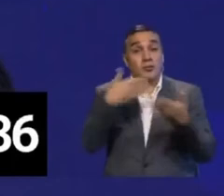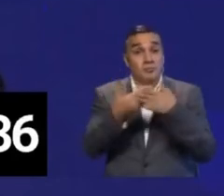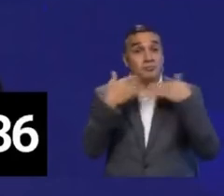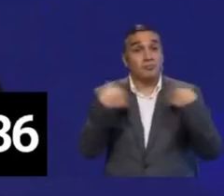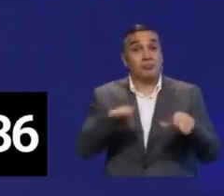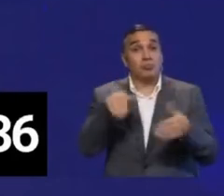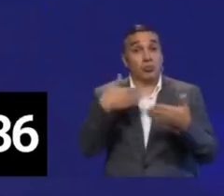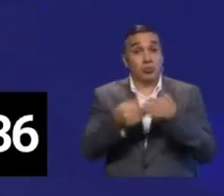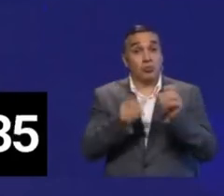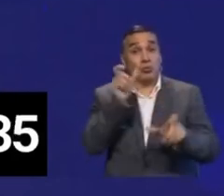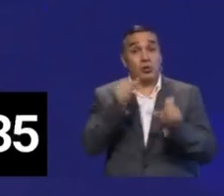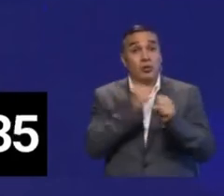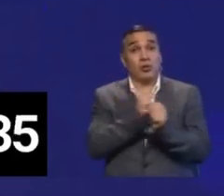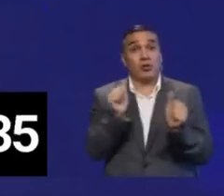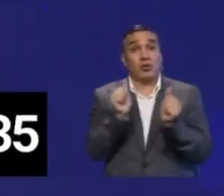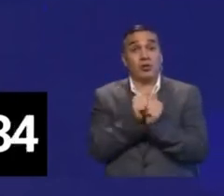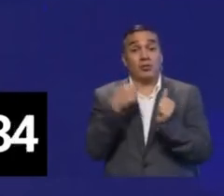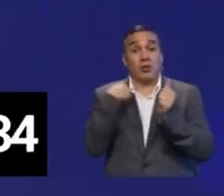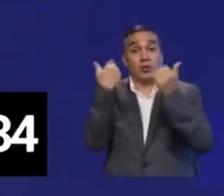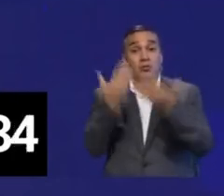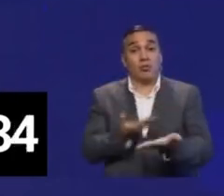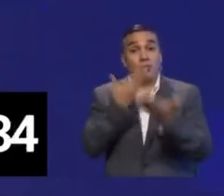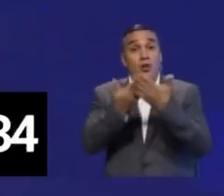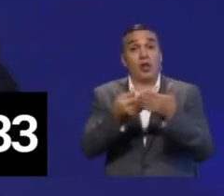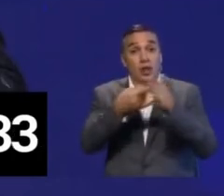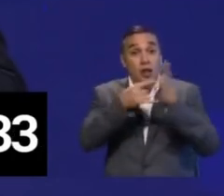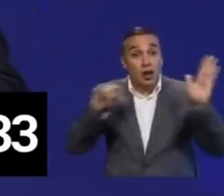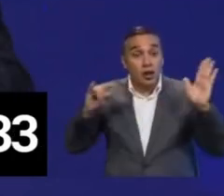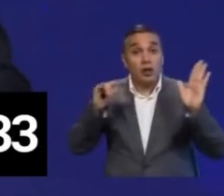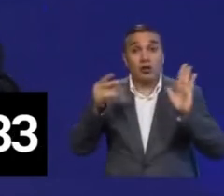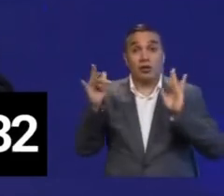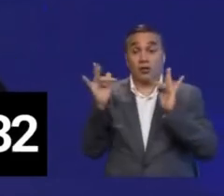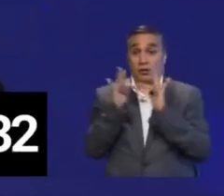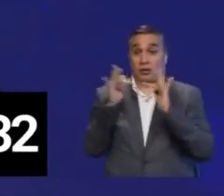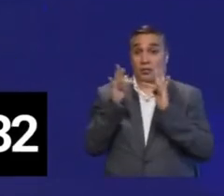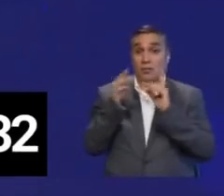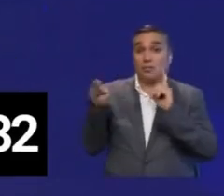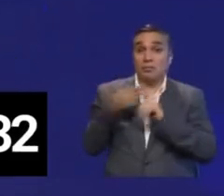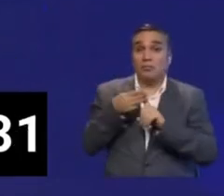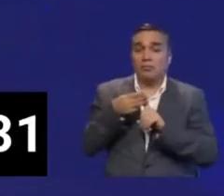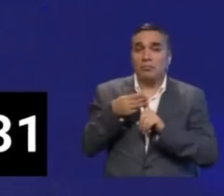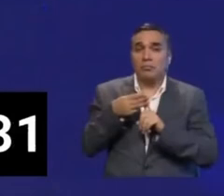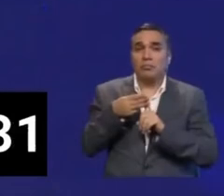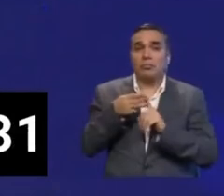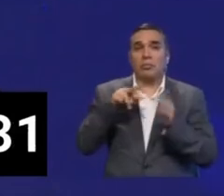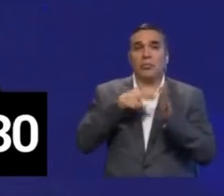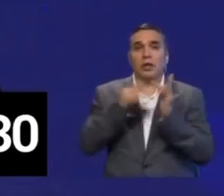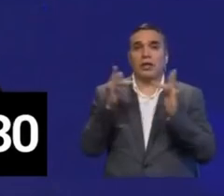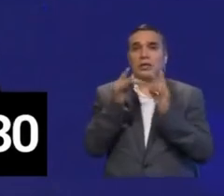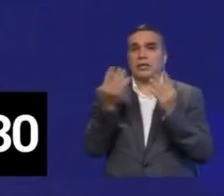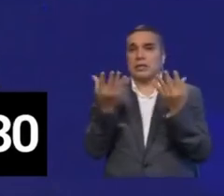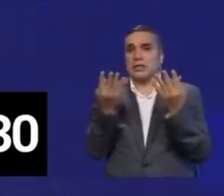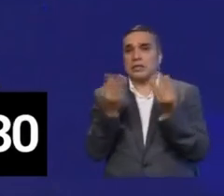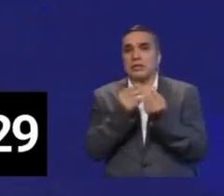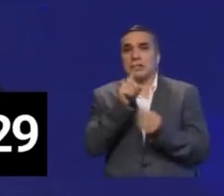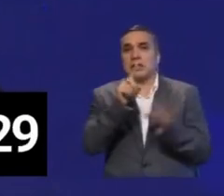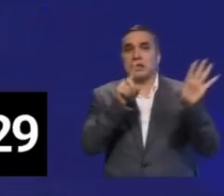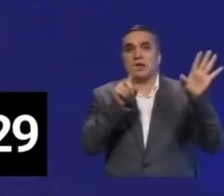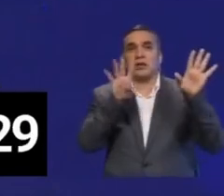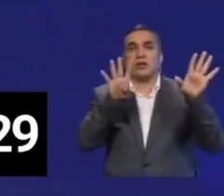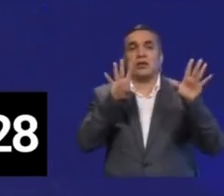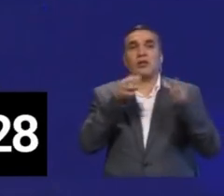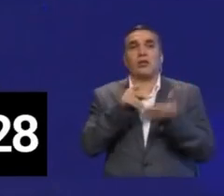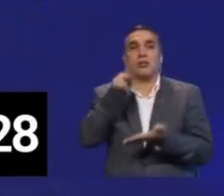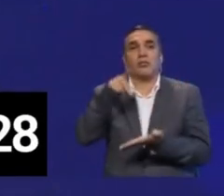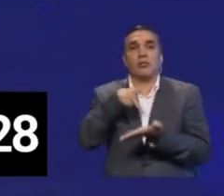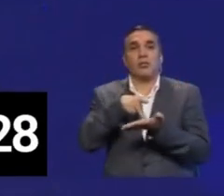talento humano, junto a nuestra propuesta tecnológica de conectividad, cerrando la brecha de conectividad en 369